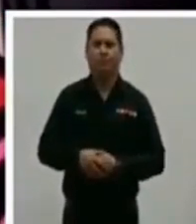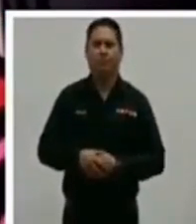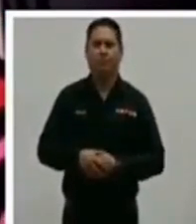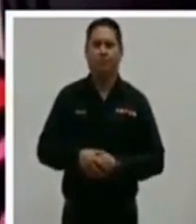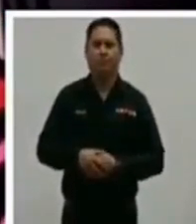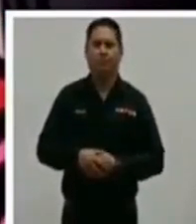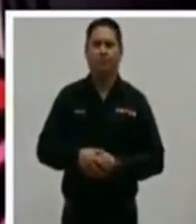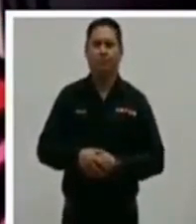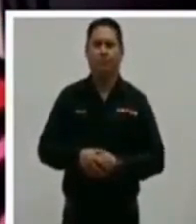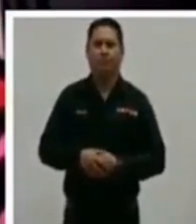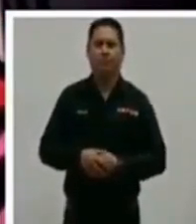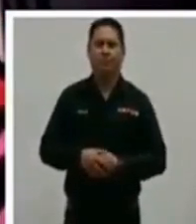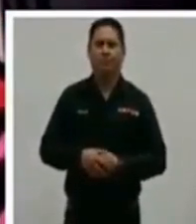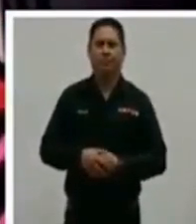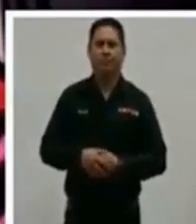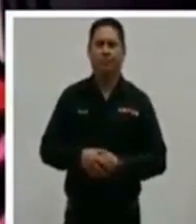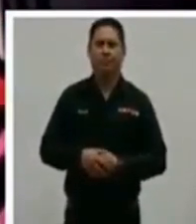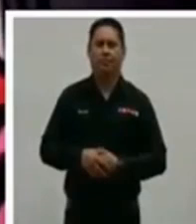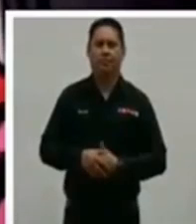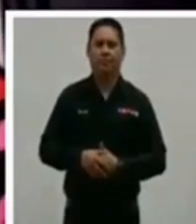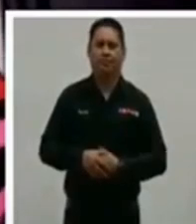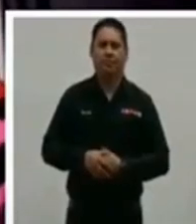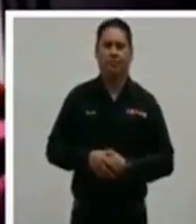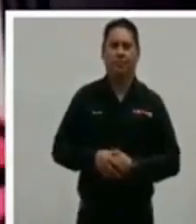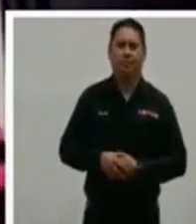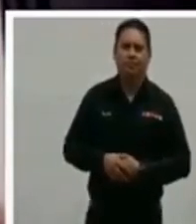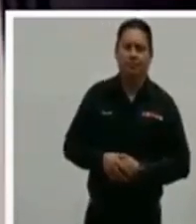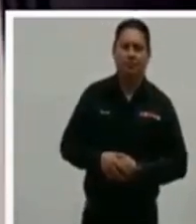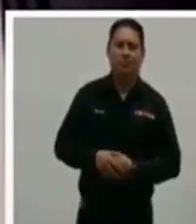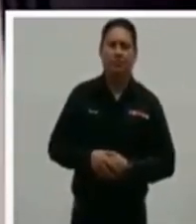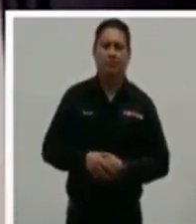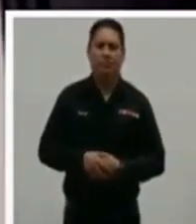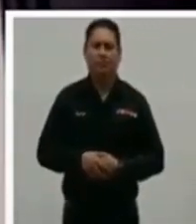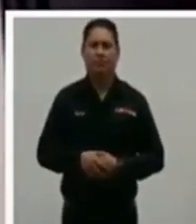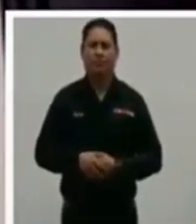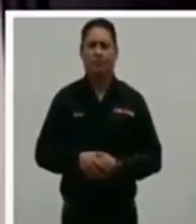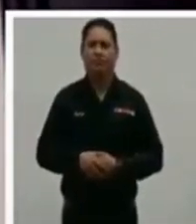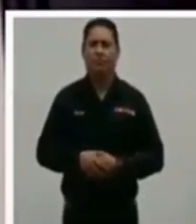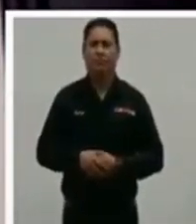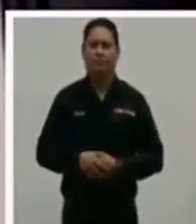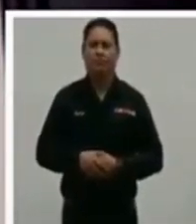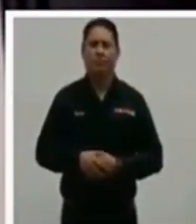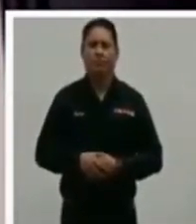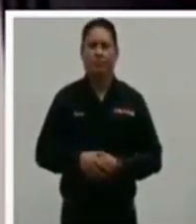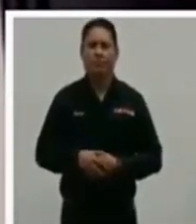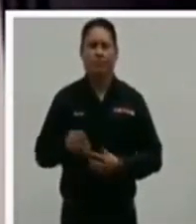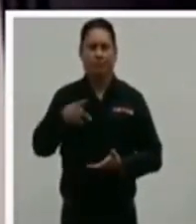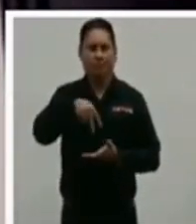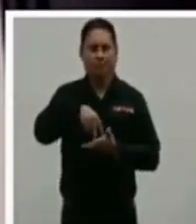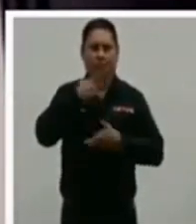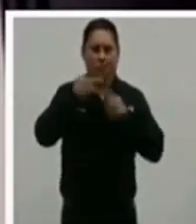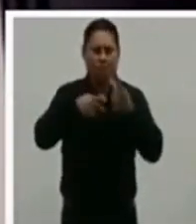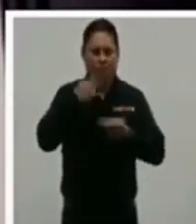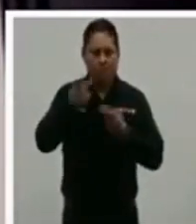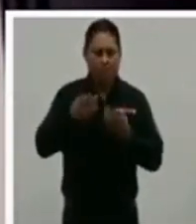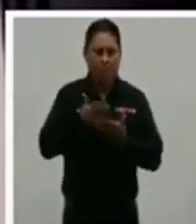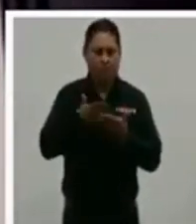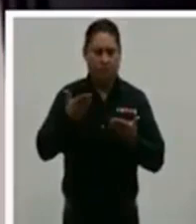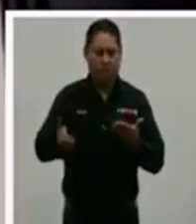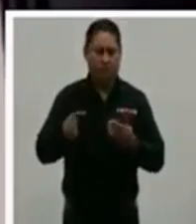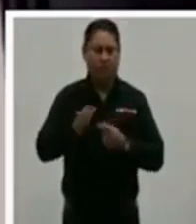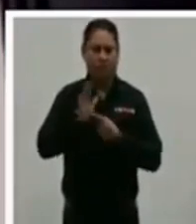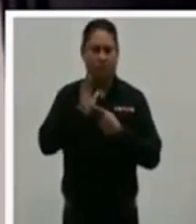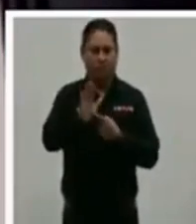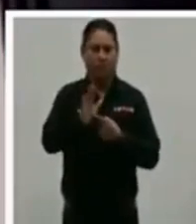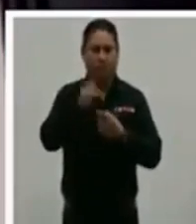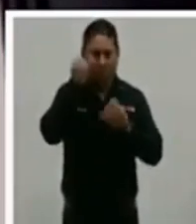atentos acompañándonos a esta sesión virtual de este honorable Congreso del Estado. Haciendo uso de la palabra, el presente dictamen derivado